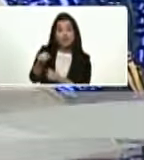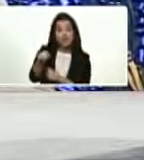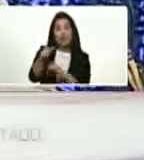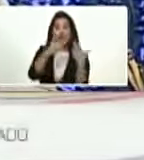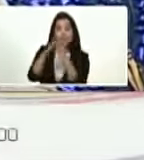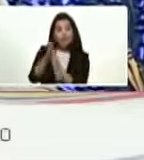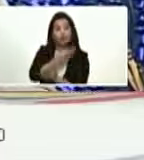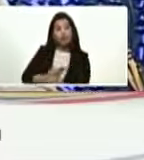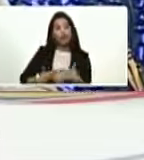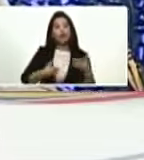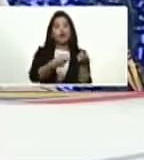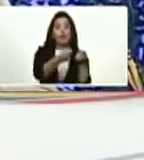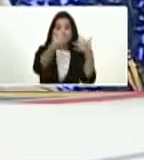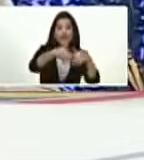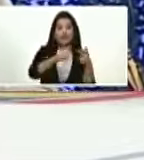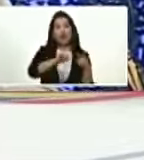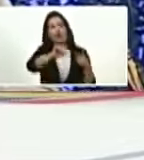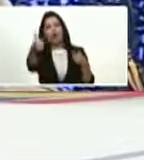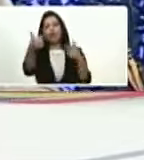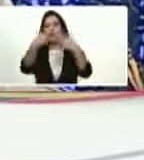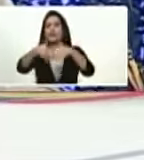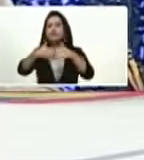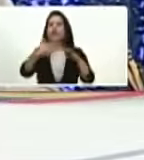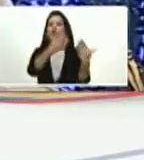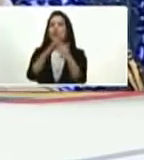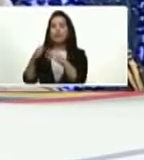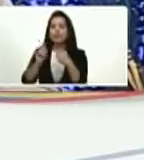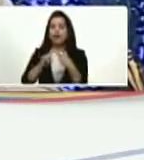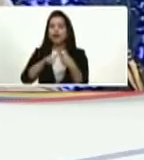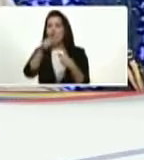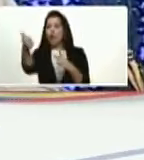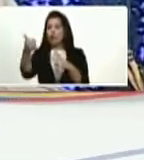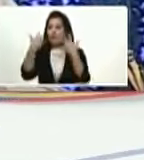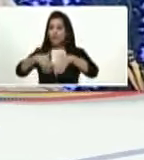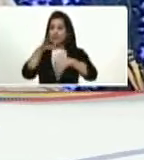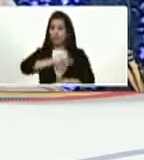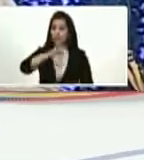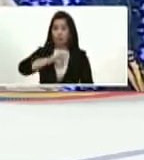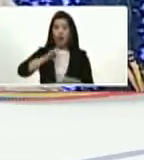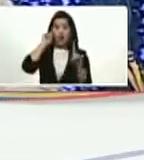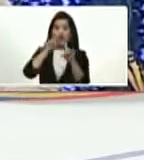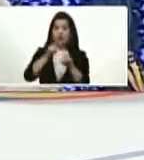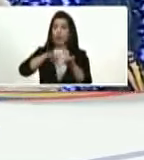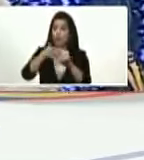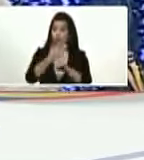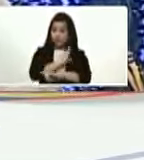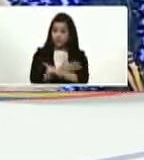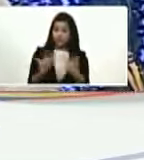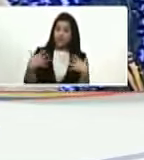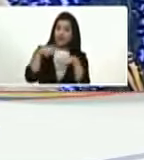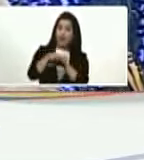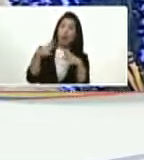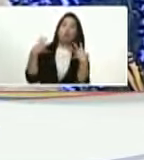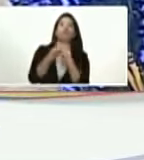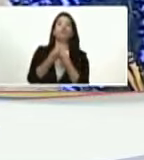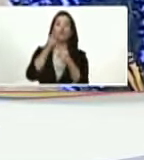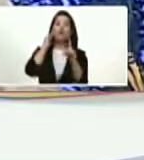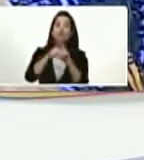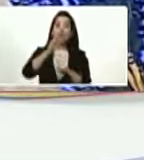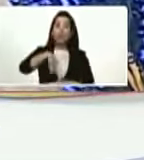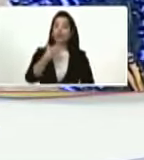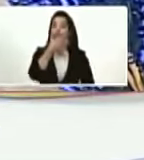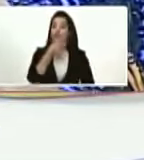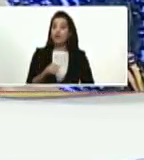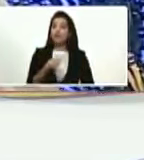comunitarias, sociales, para construir un poder integrado de diversas escalas en función de apuntalar